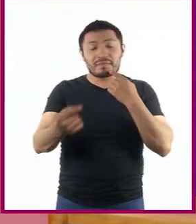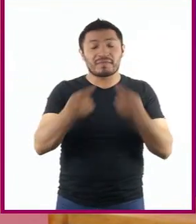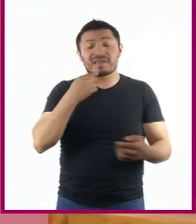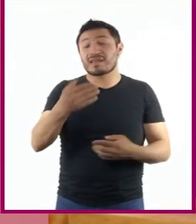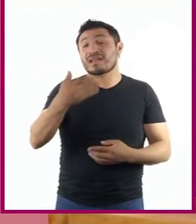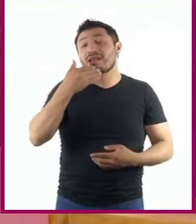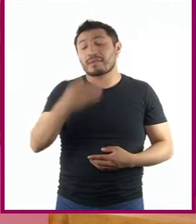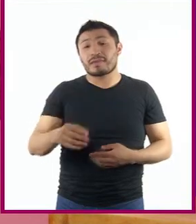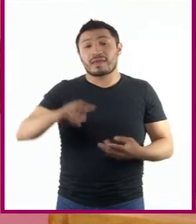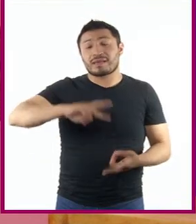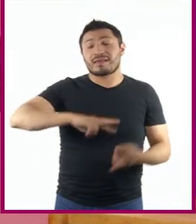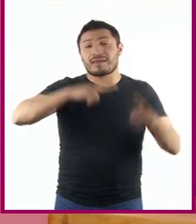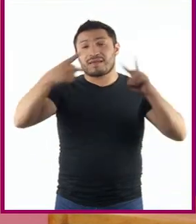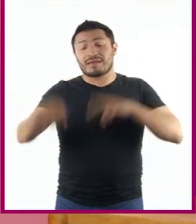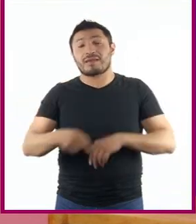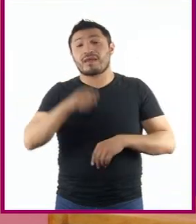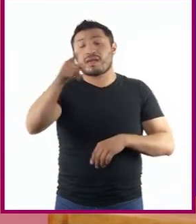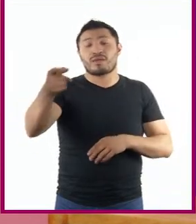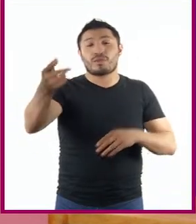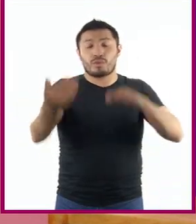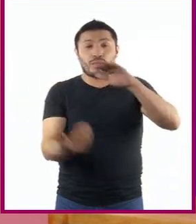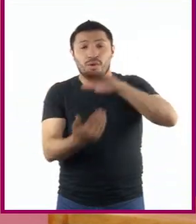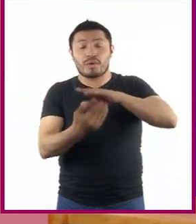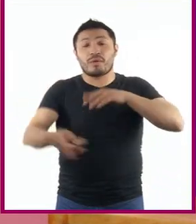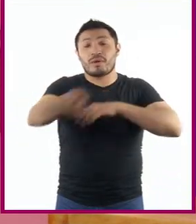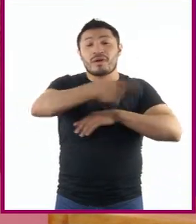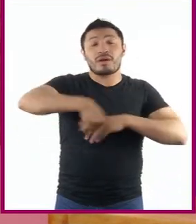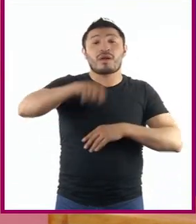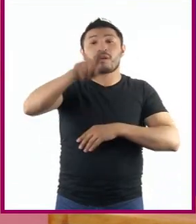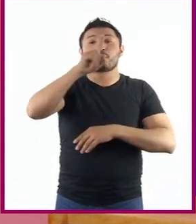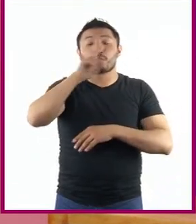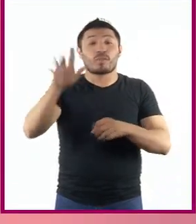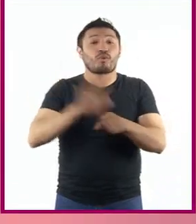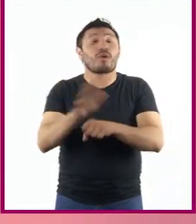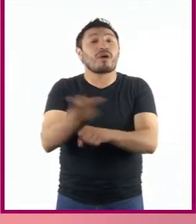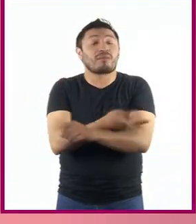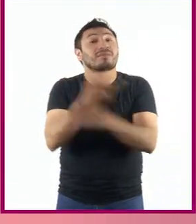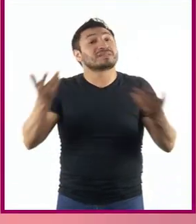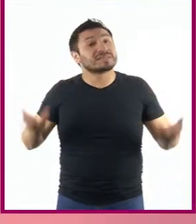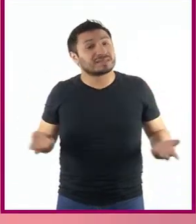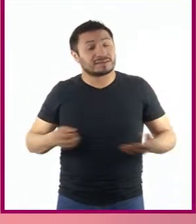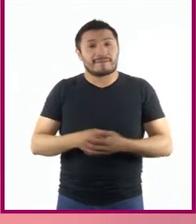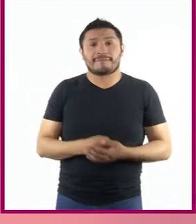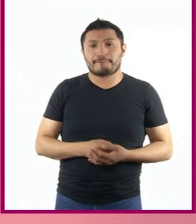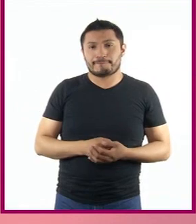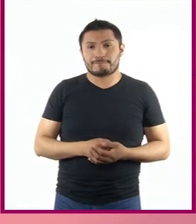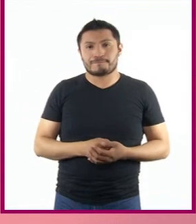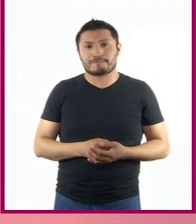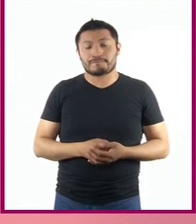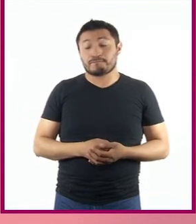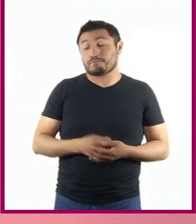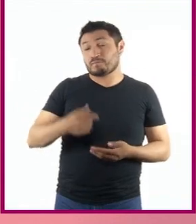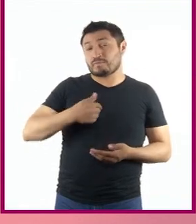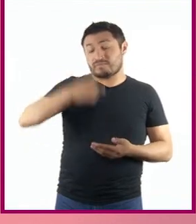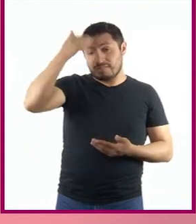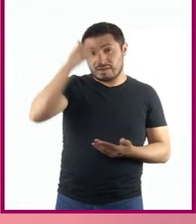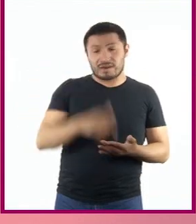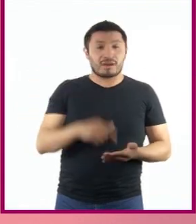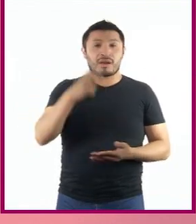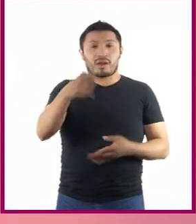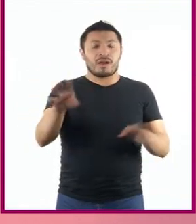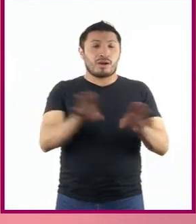hubieras sido expositor de la mesa redonda y te hubieras quedado callado? Pues me imagino que se hubiera interpretado como si